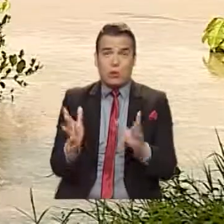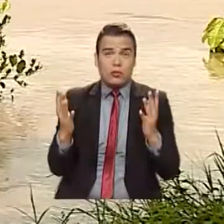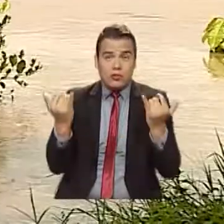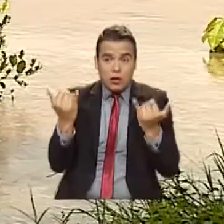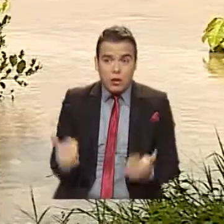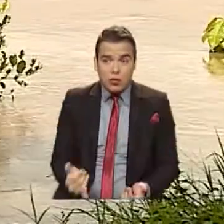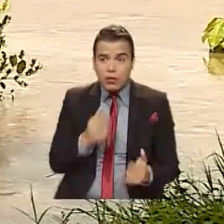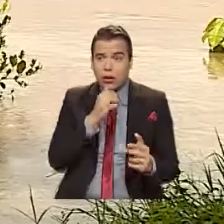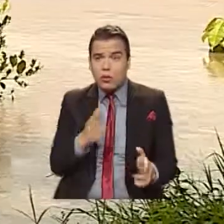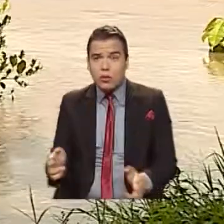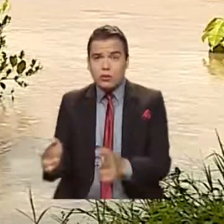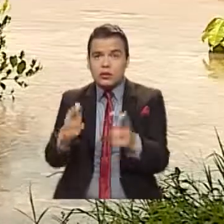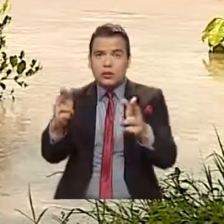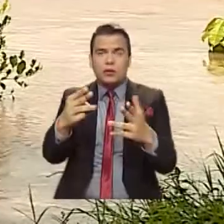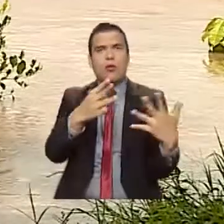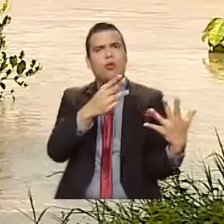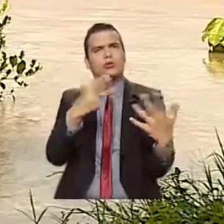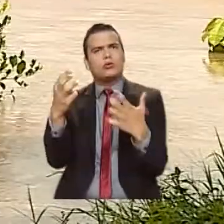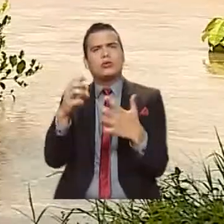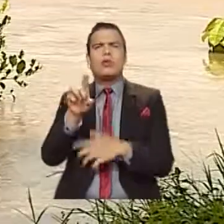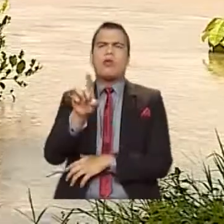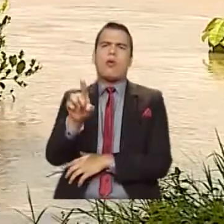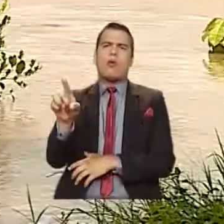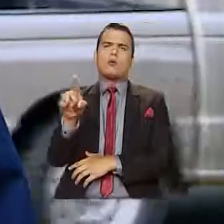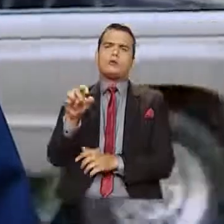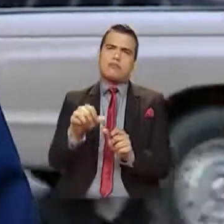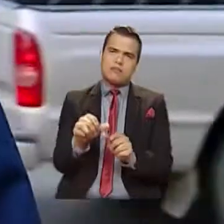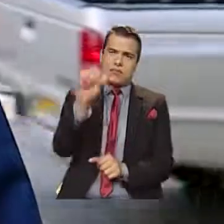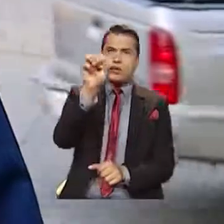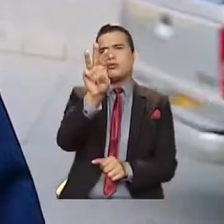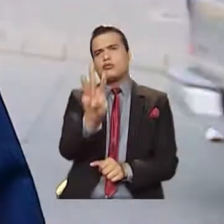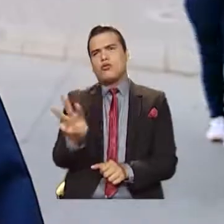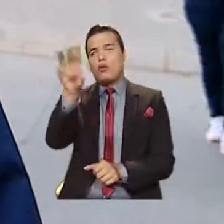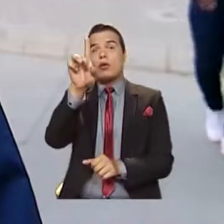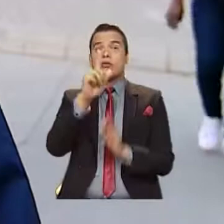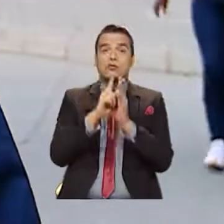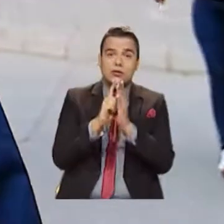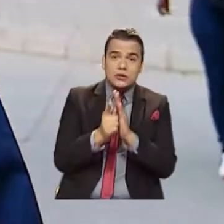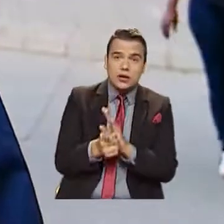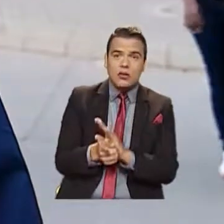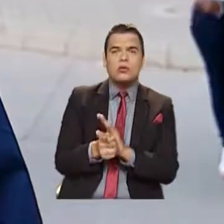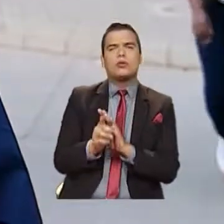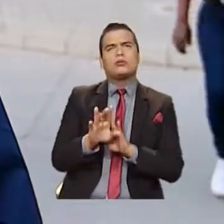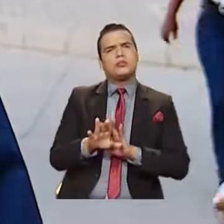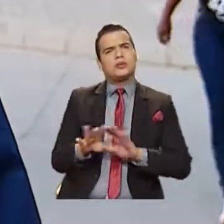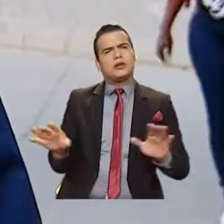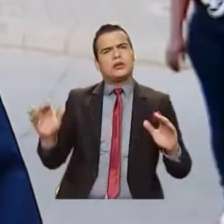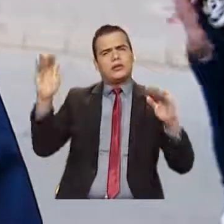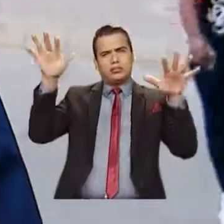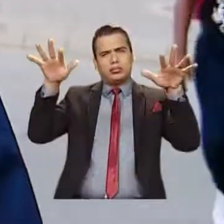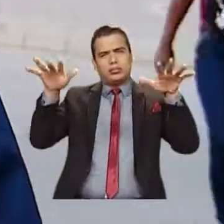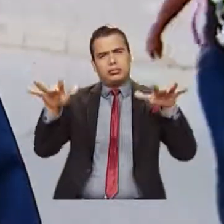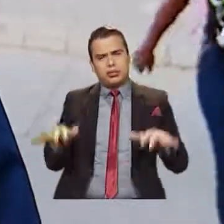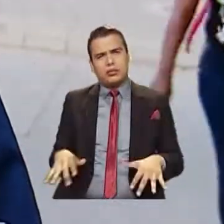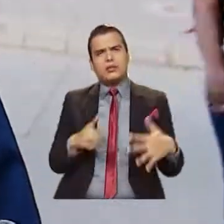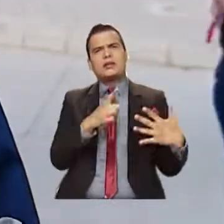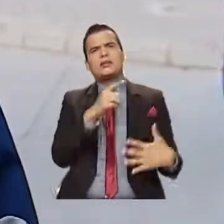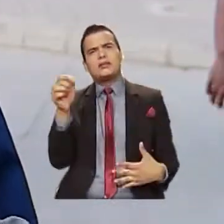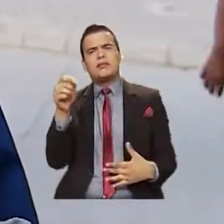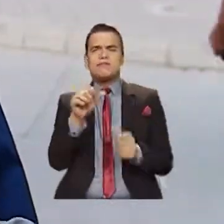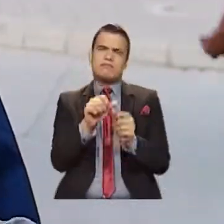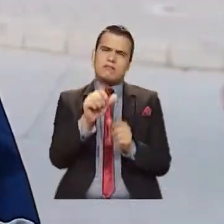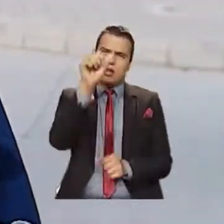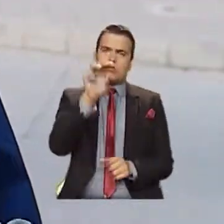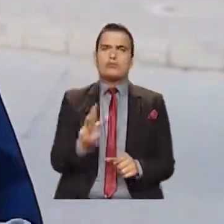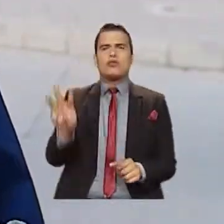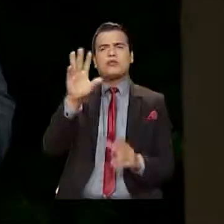río está en 811 metros cúbicos por segundo, ha bajado aproximadamente unos 100 metros, de manera